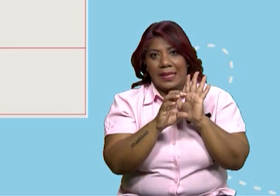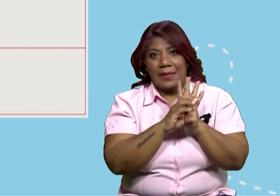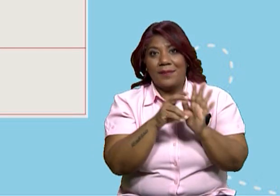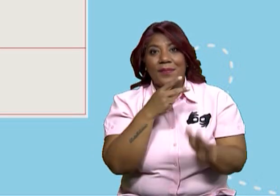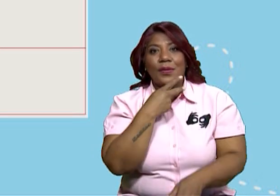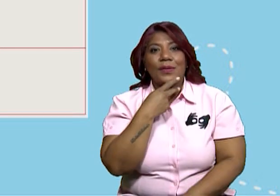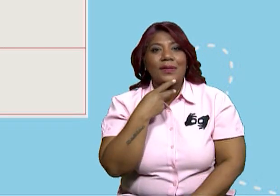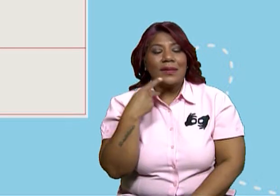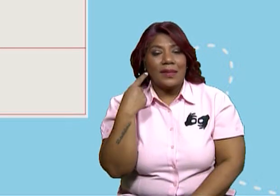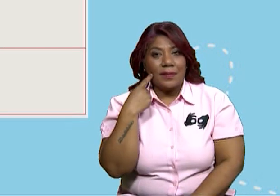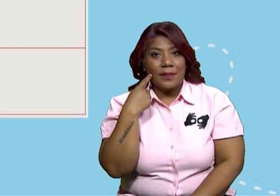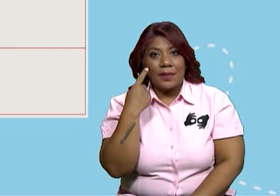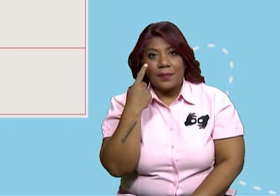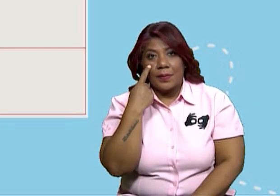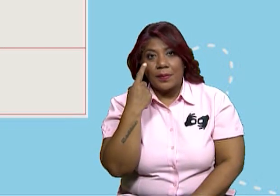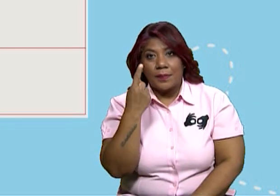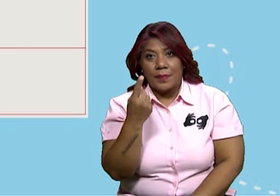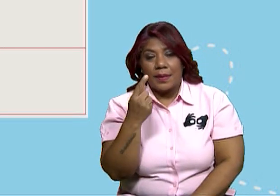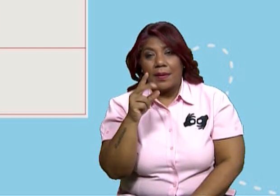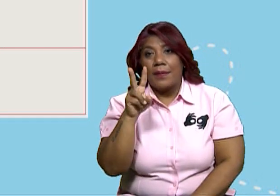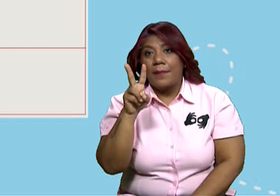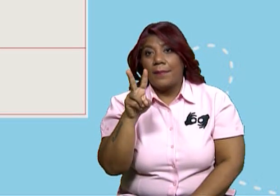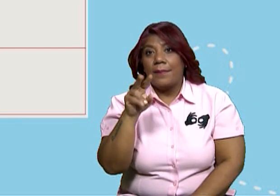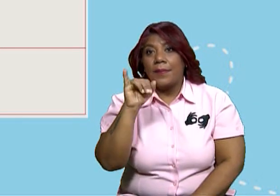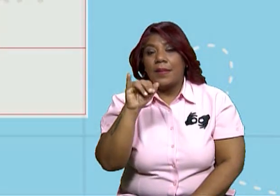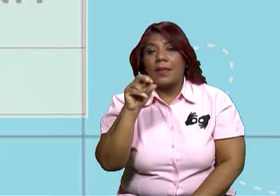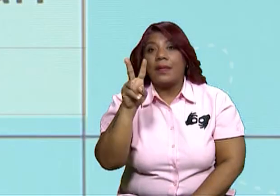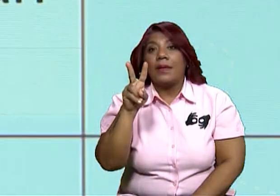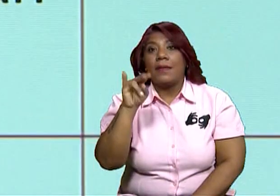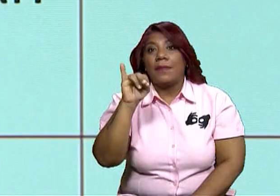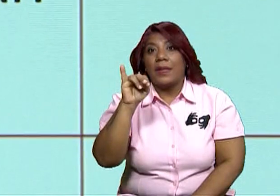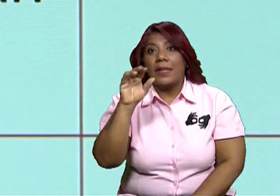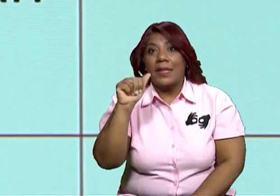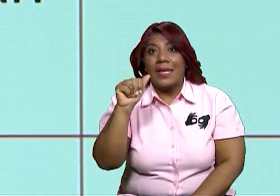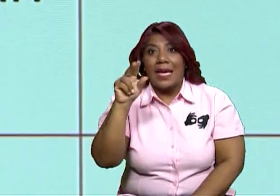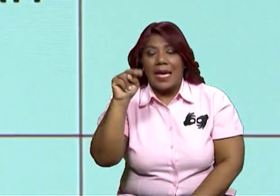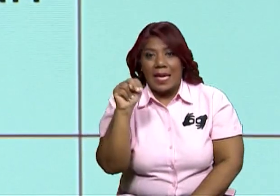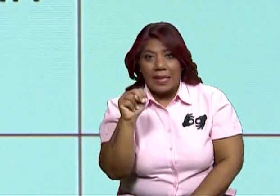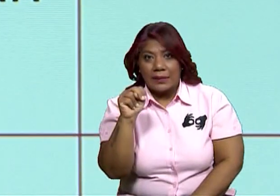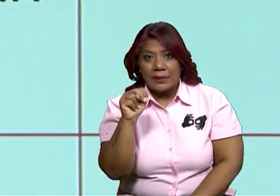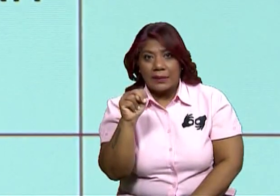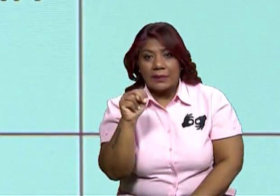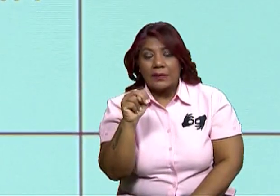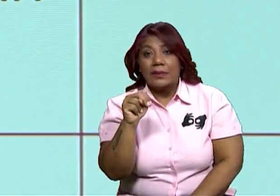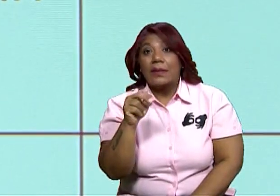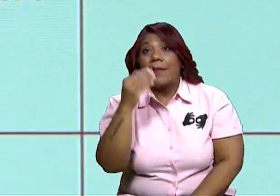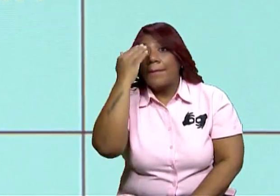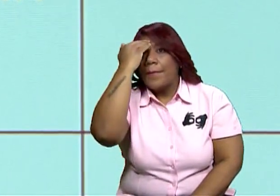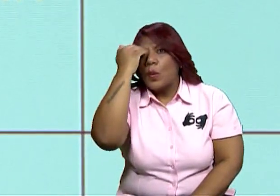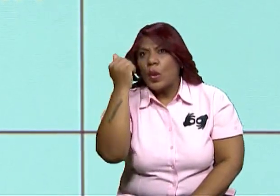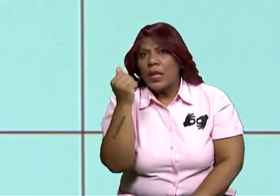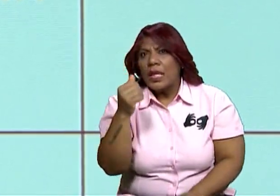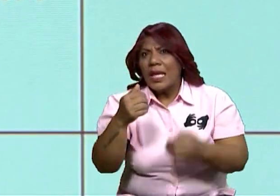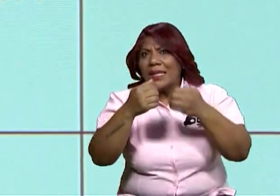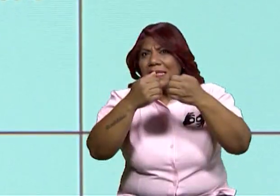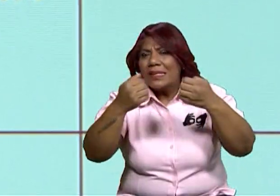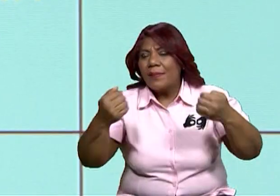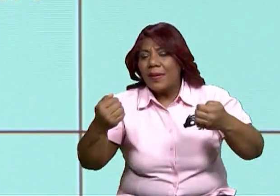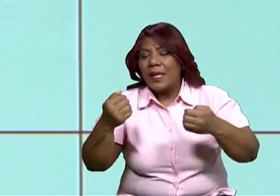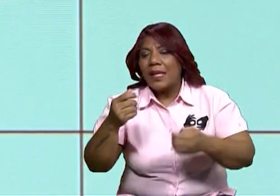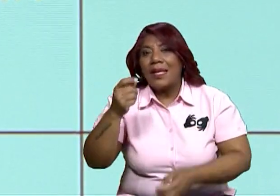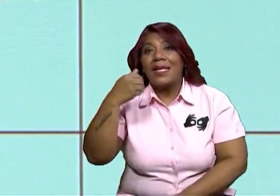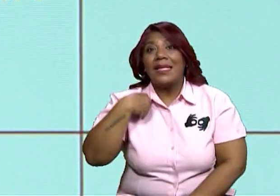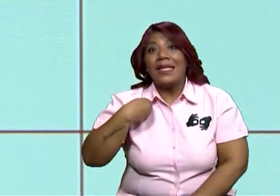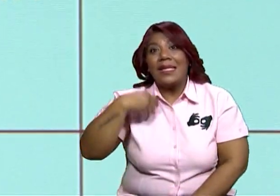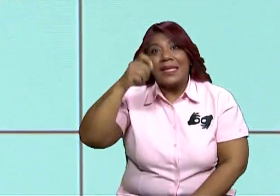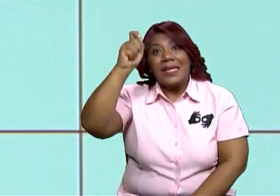Vivían. ¿Por qué separamos la I de la A? Porque la I, al ser una vocal débil, se